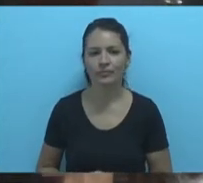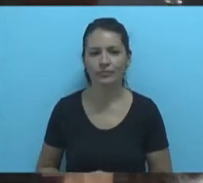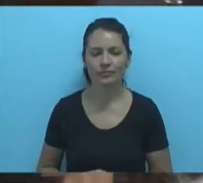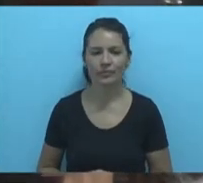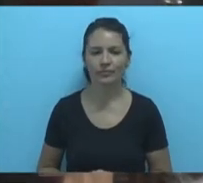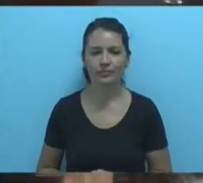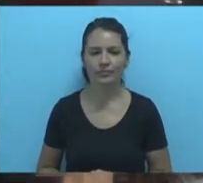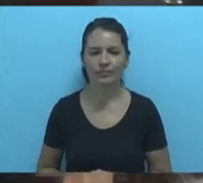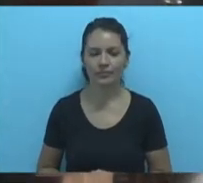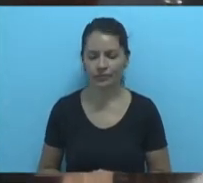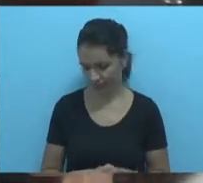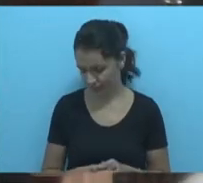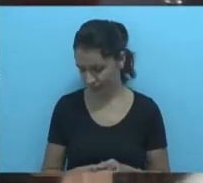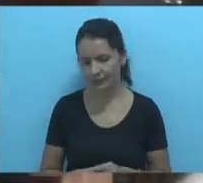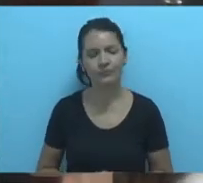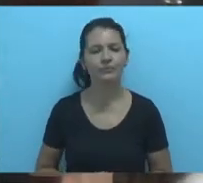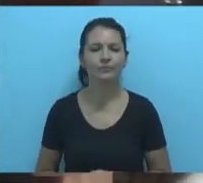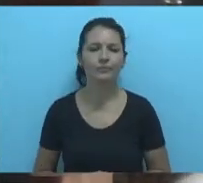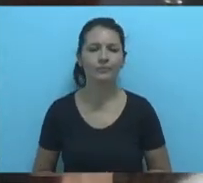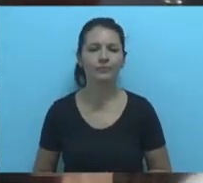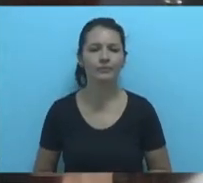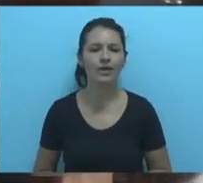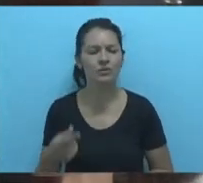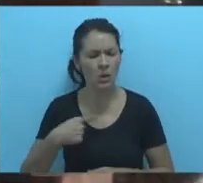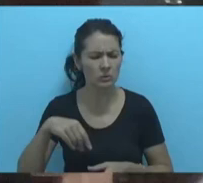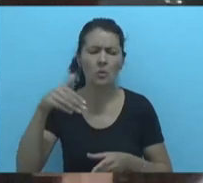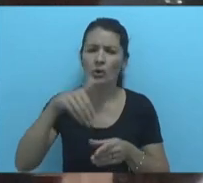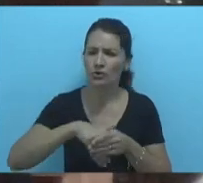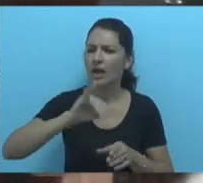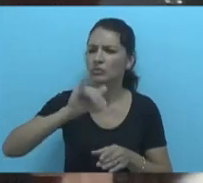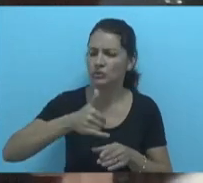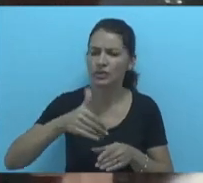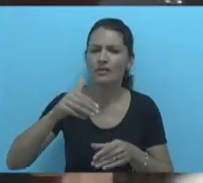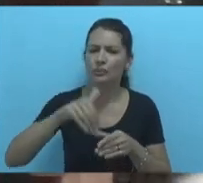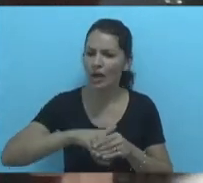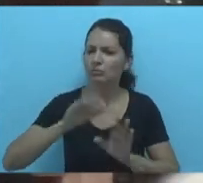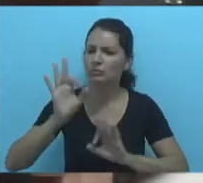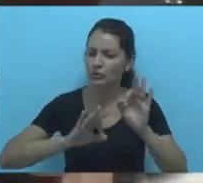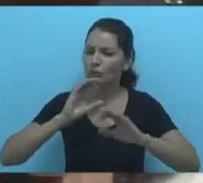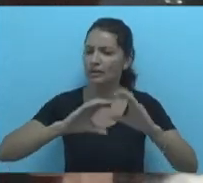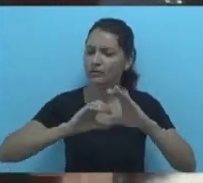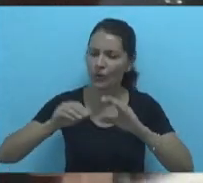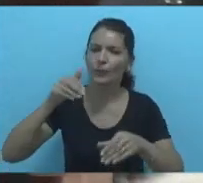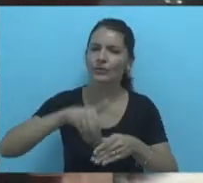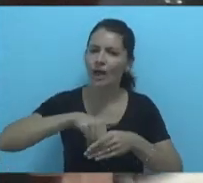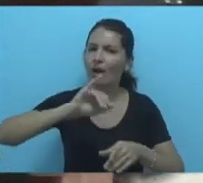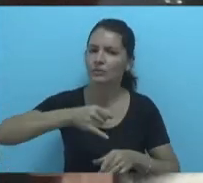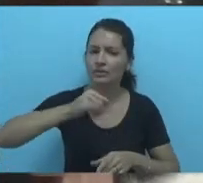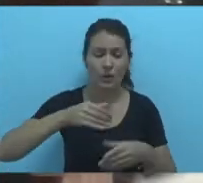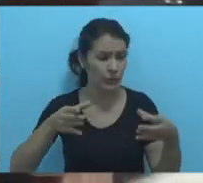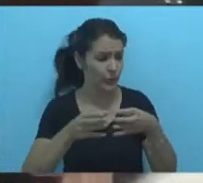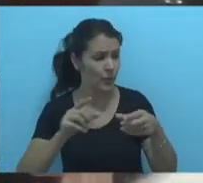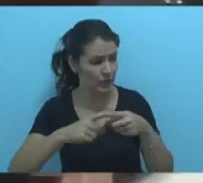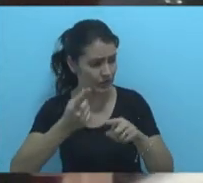de una valoración política. Nosotros estamos acompañando estos pedidos de informe, estos proyectos de comunicación, en el